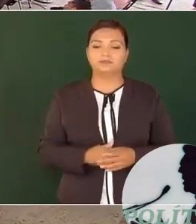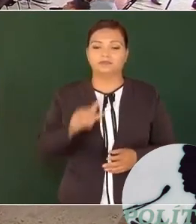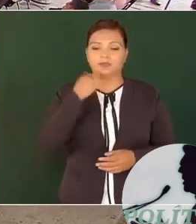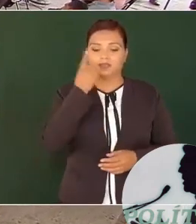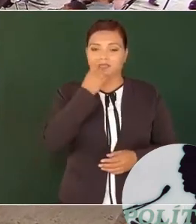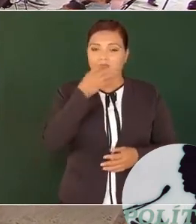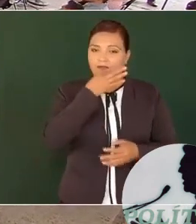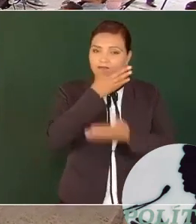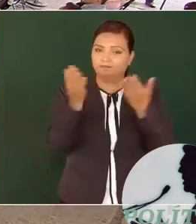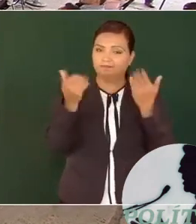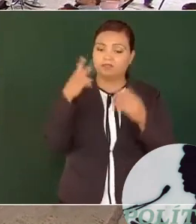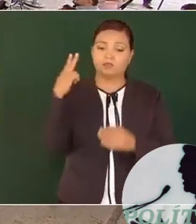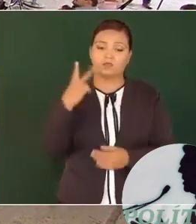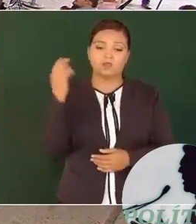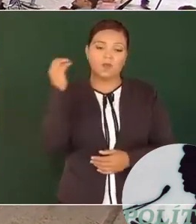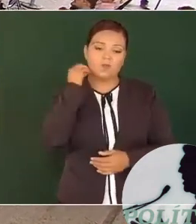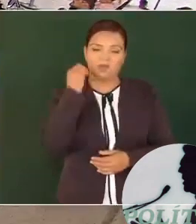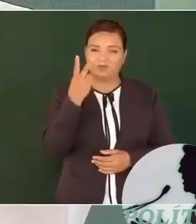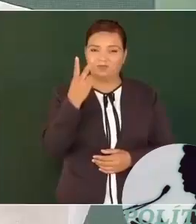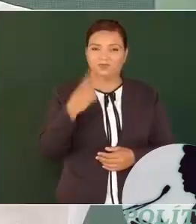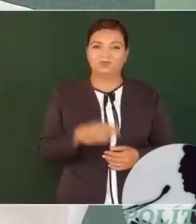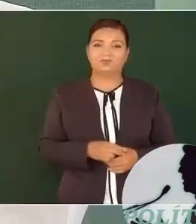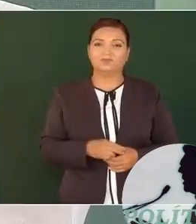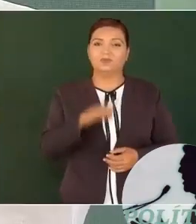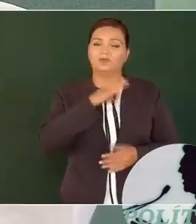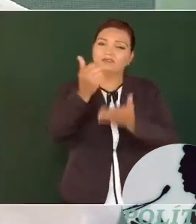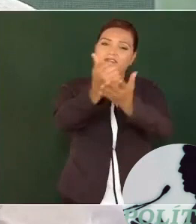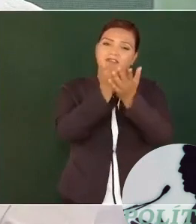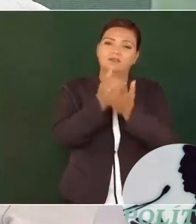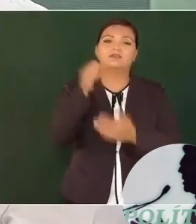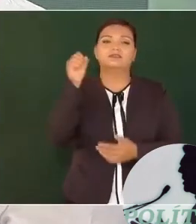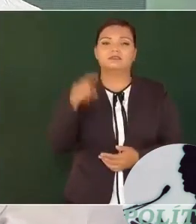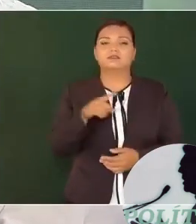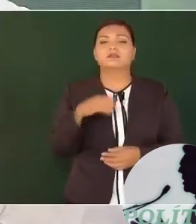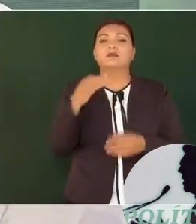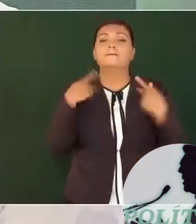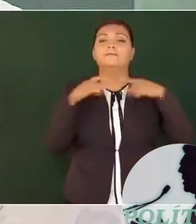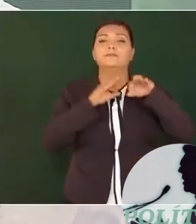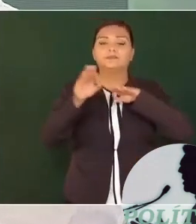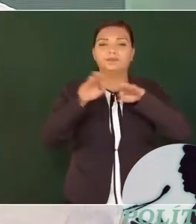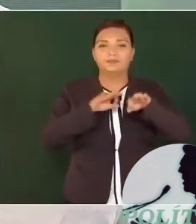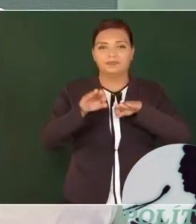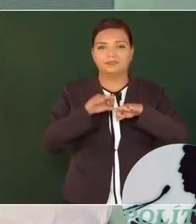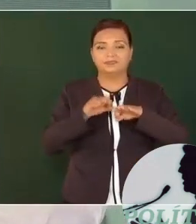les hago un llamado a esos dos abogados que nos ayuden y también a los trabajadores